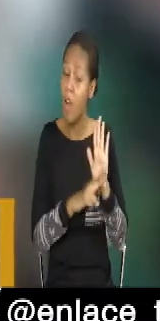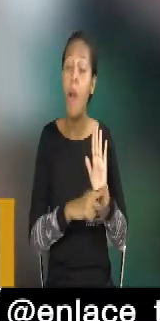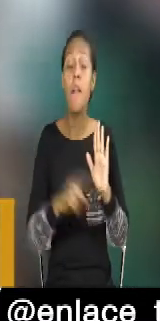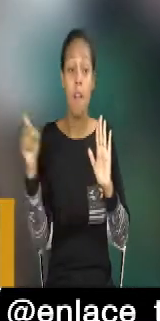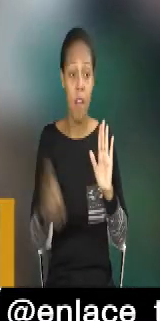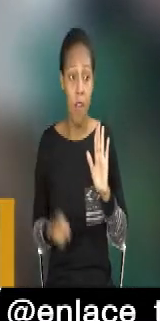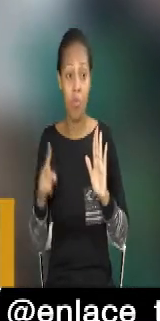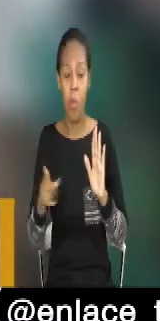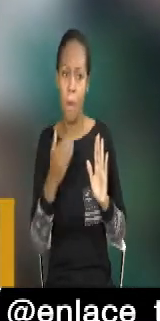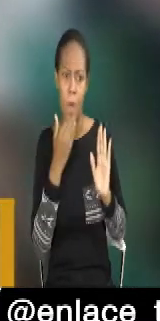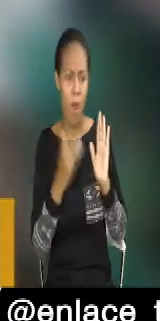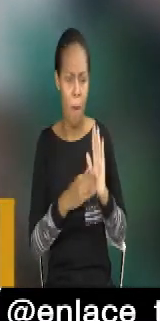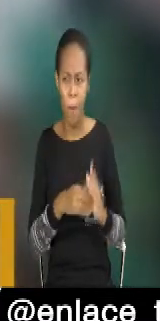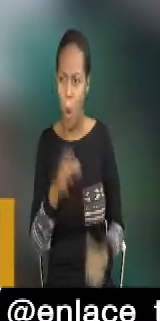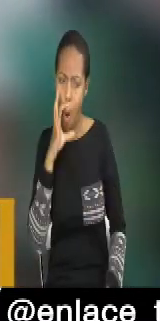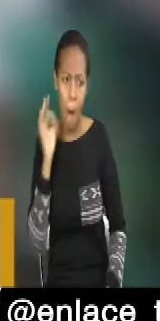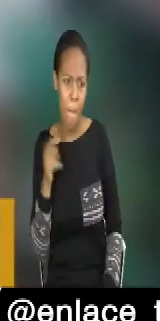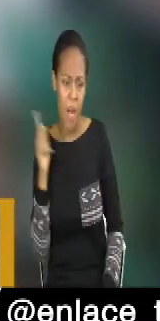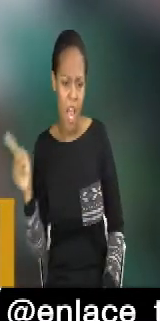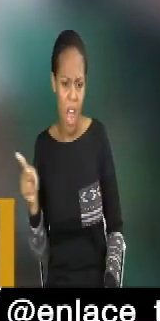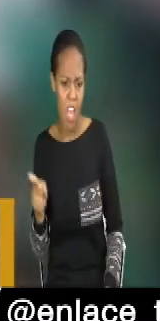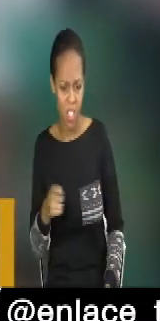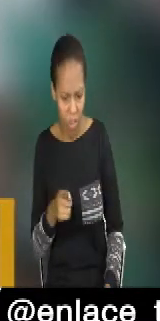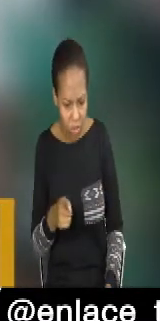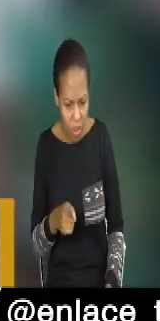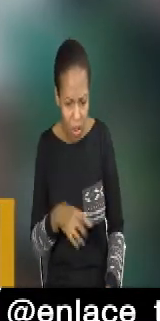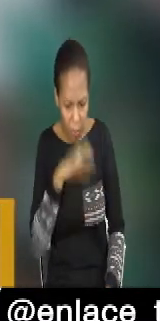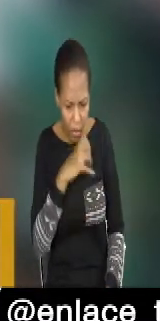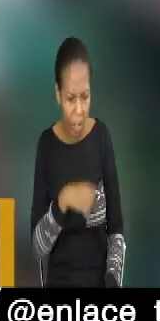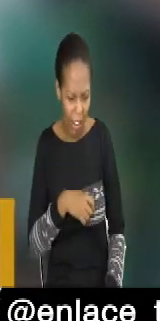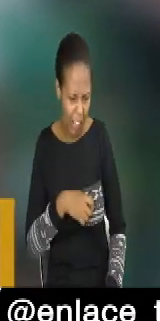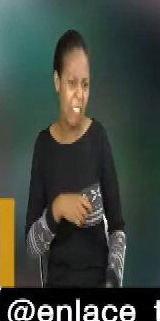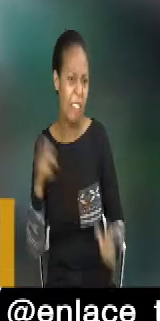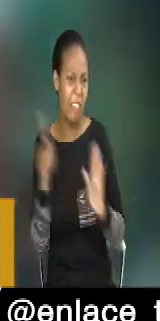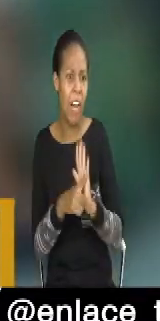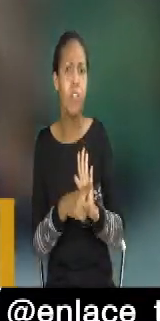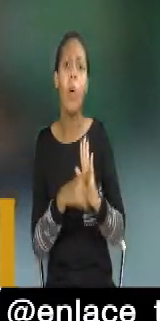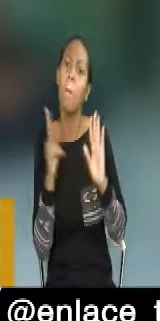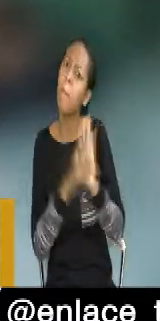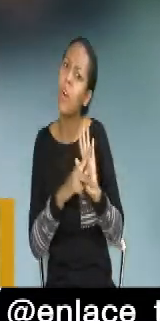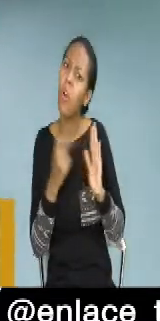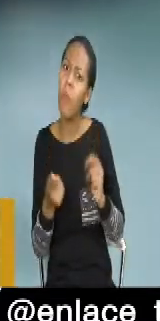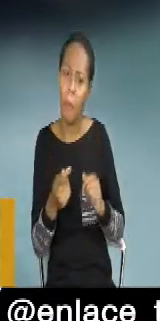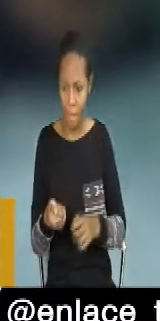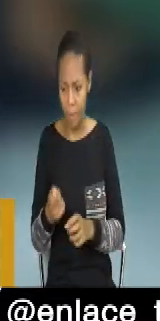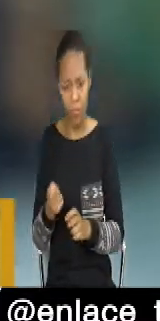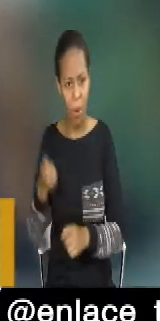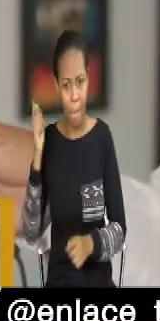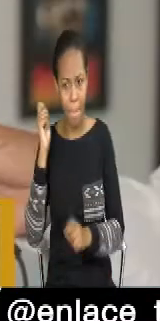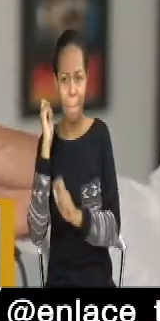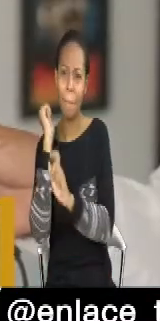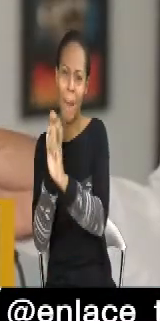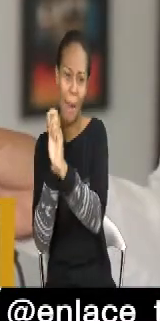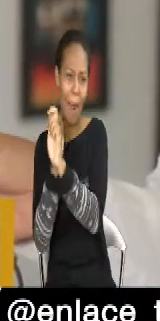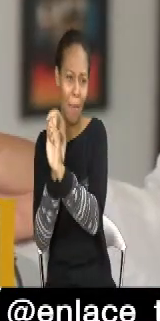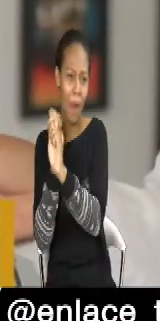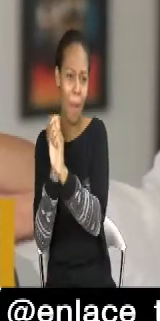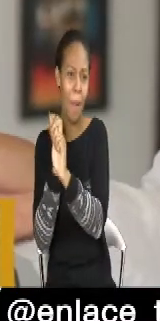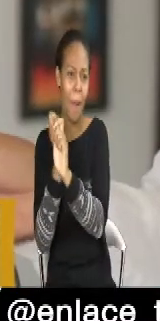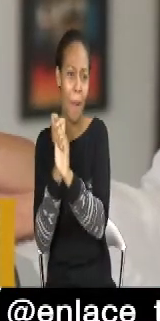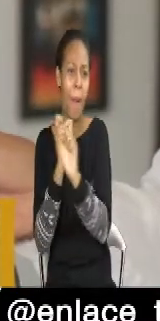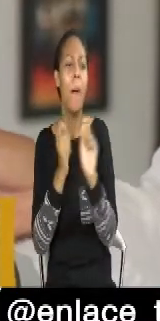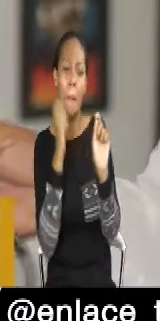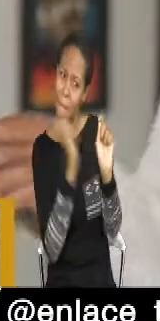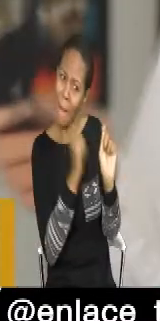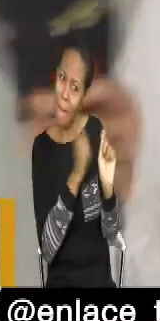este hombre que asesinó a su perro a martillazos, no fue judicializado, pero sigue un proceso y hay que dejar un precedente en